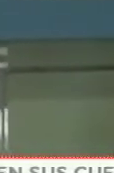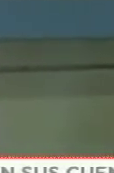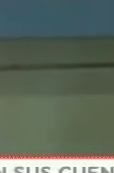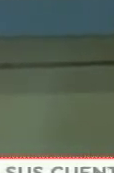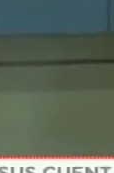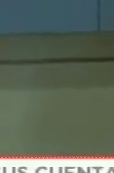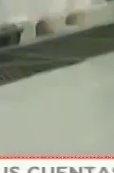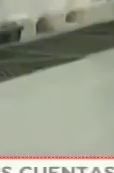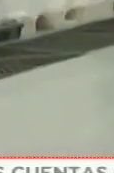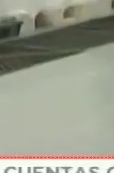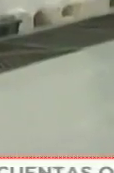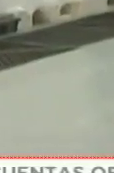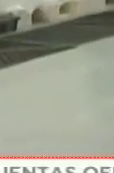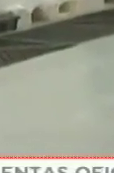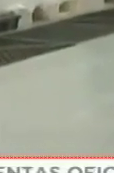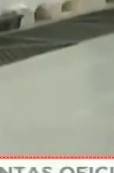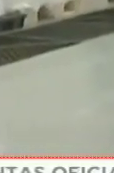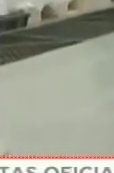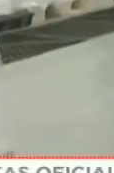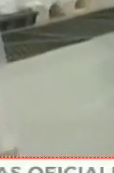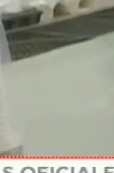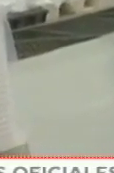3 del Plan de la Patria